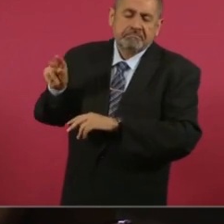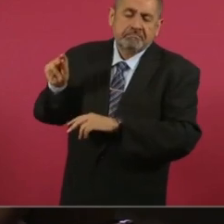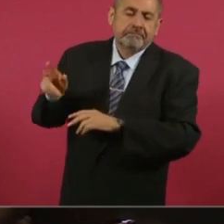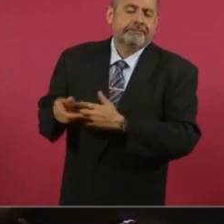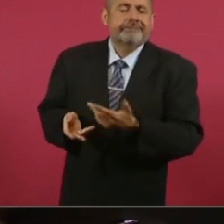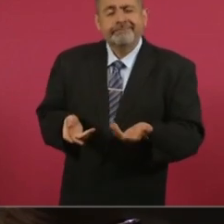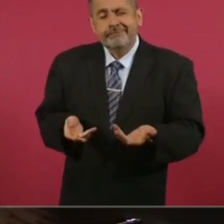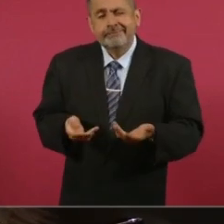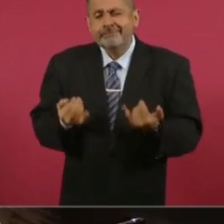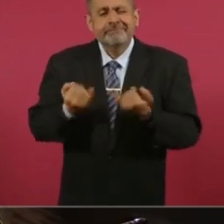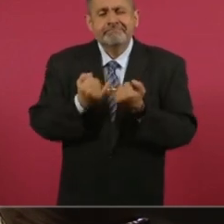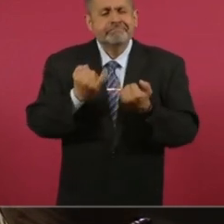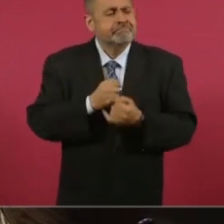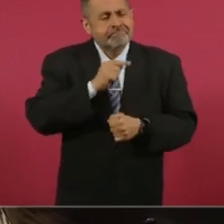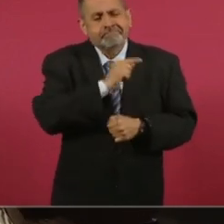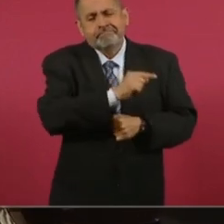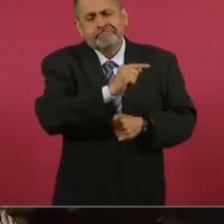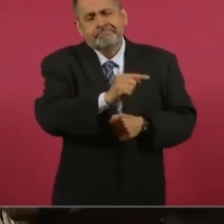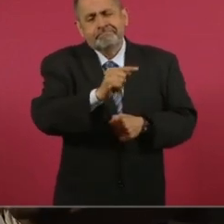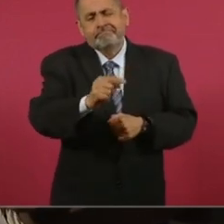Y así muchos otros, ¿no?